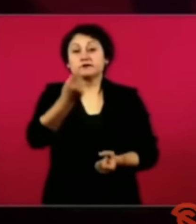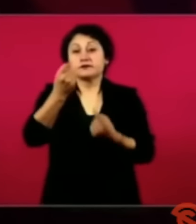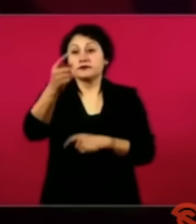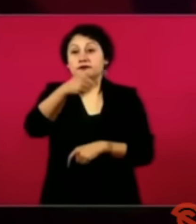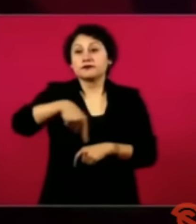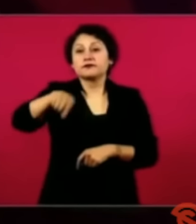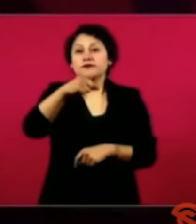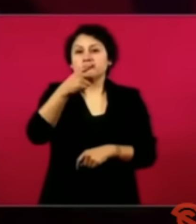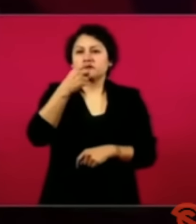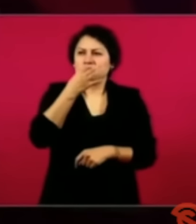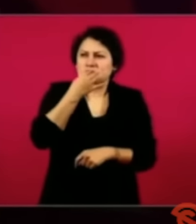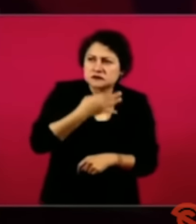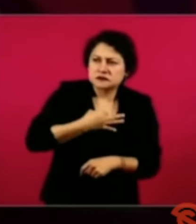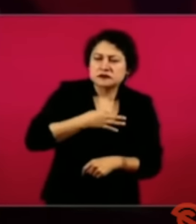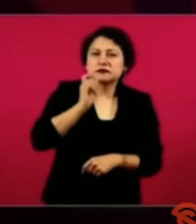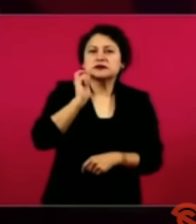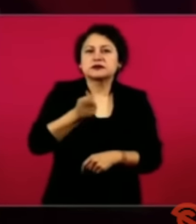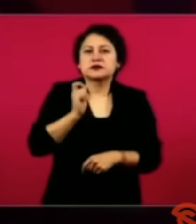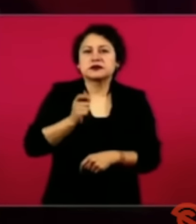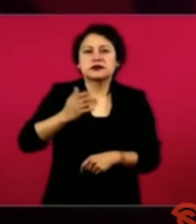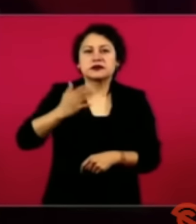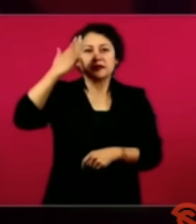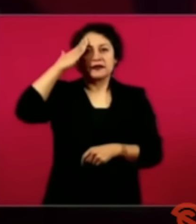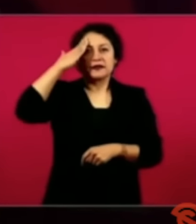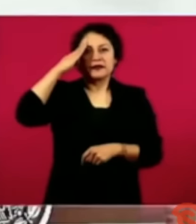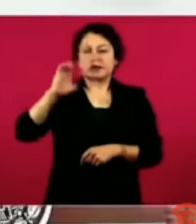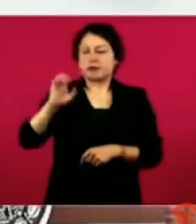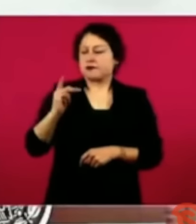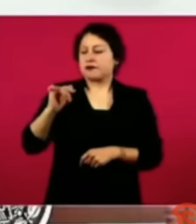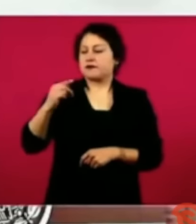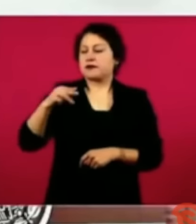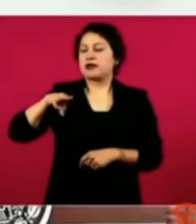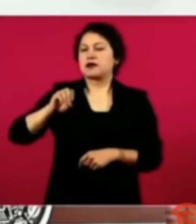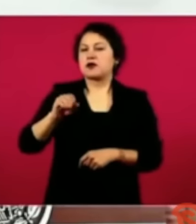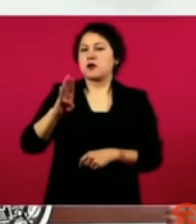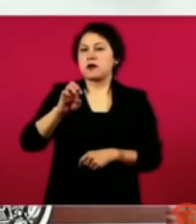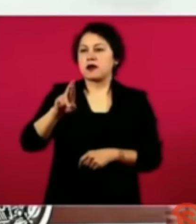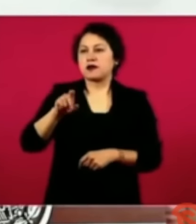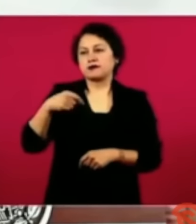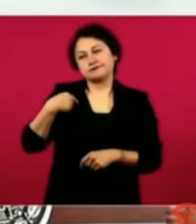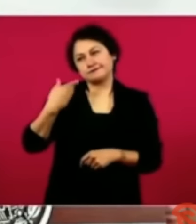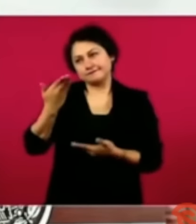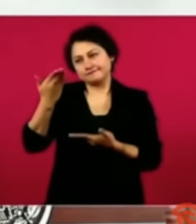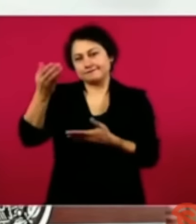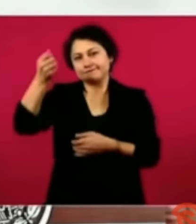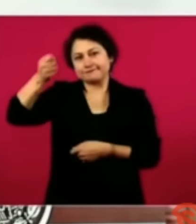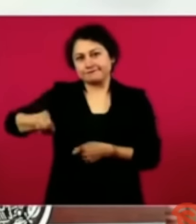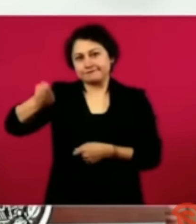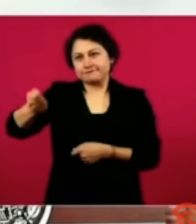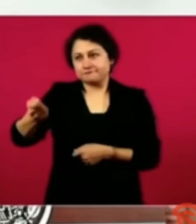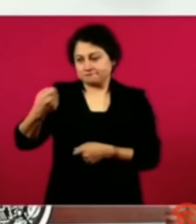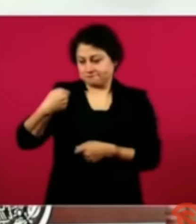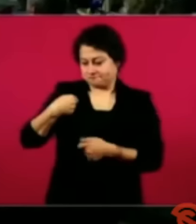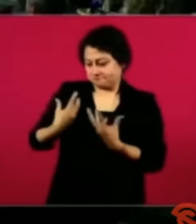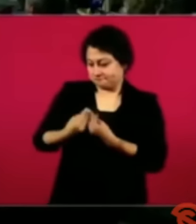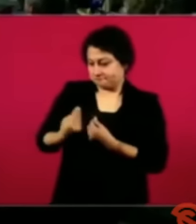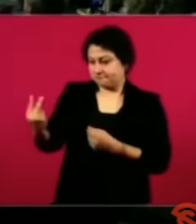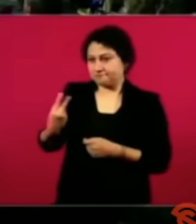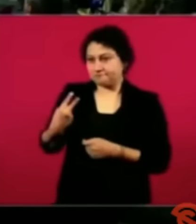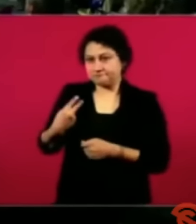encabezada por el querido Epigmenio Barra, a quien le mandamos un saludo, y su servidor. Y entre otras